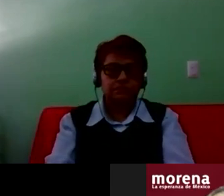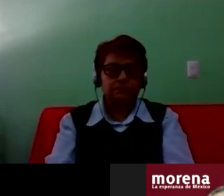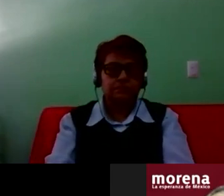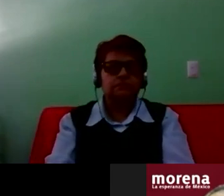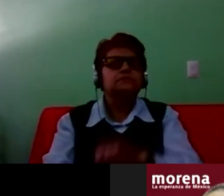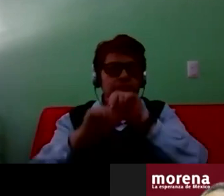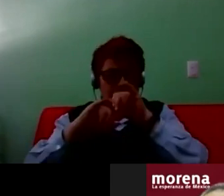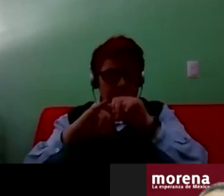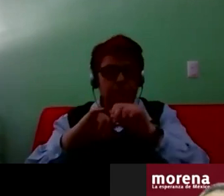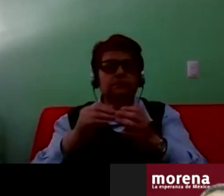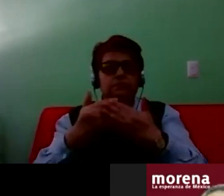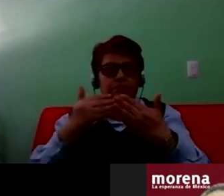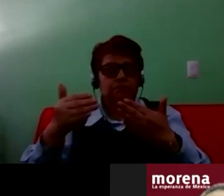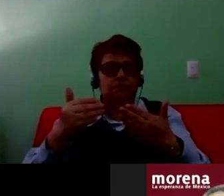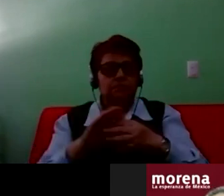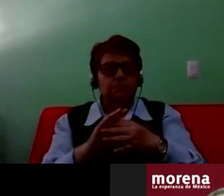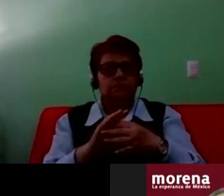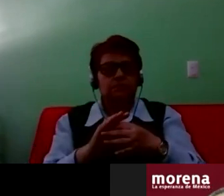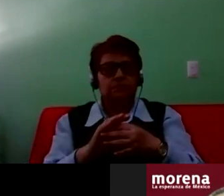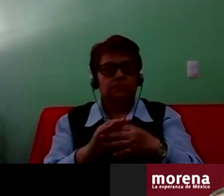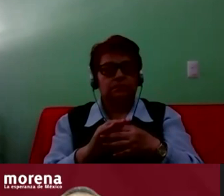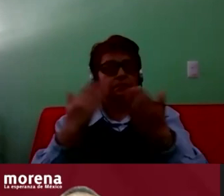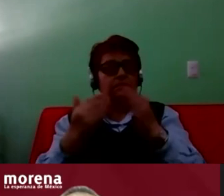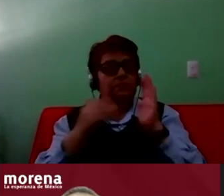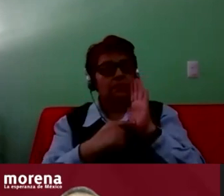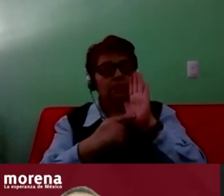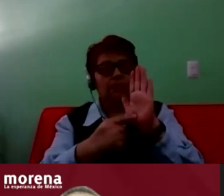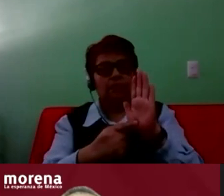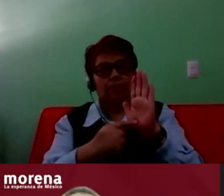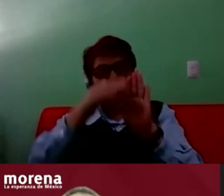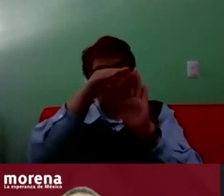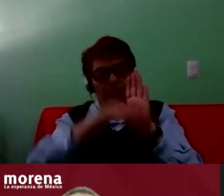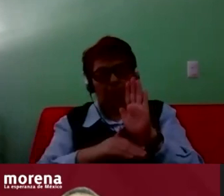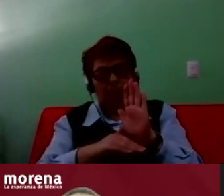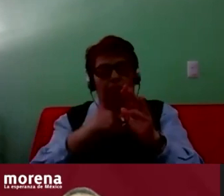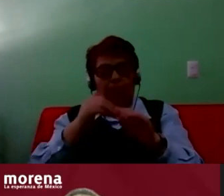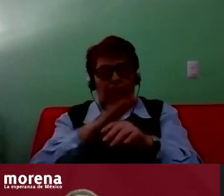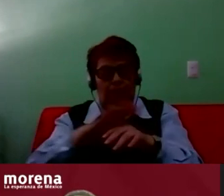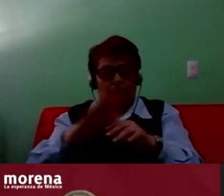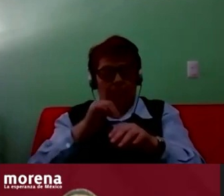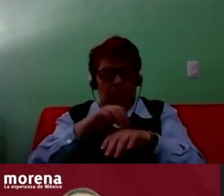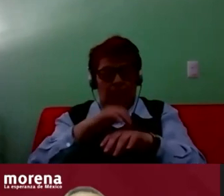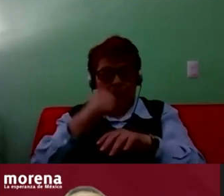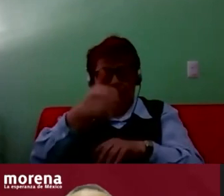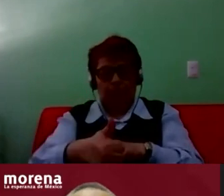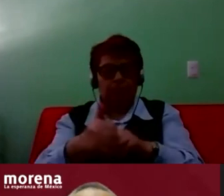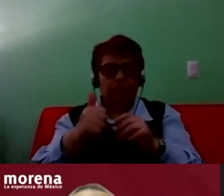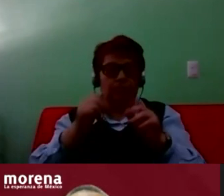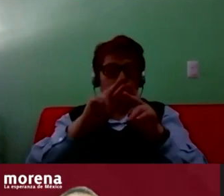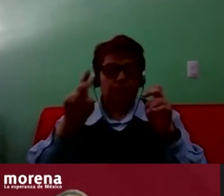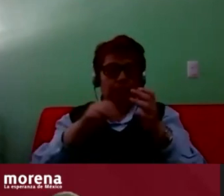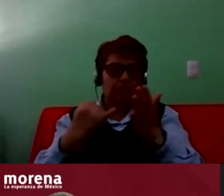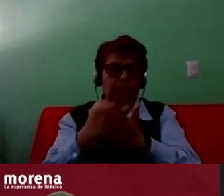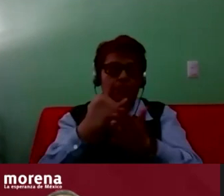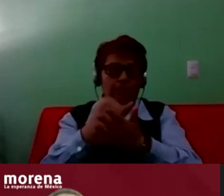Como no, con instrucciones de la presidencia, se pone a consideración el desahogo del punto 6 del orden del día relativo al dictamen